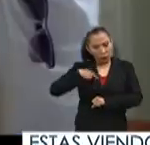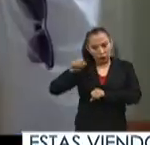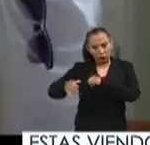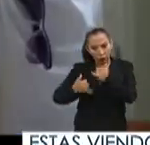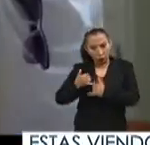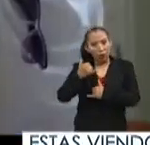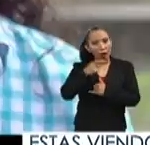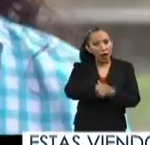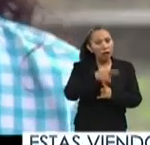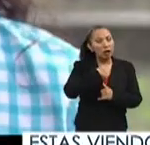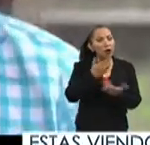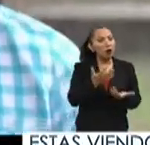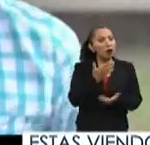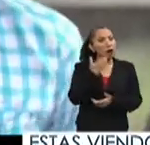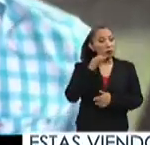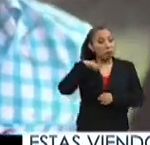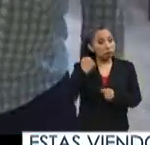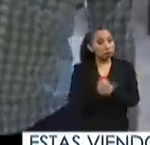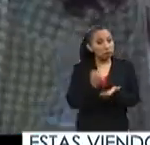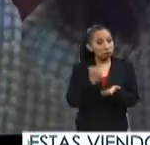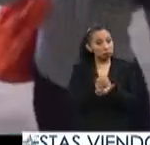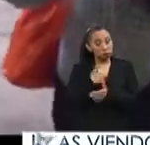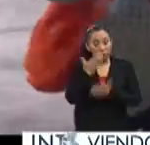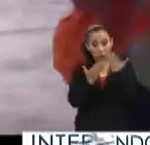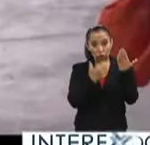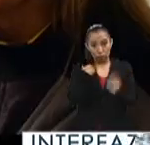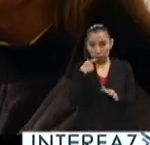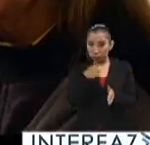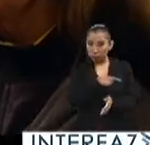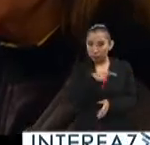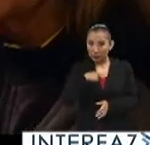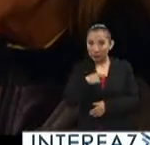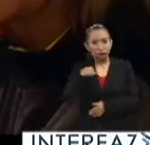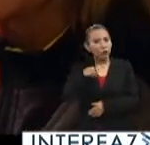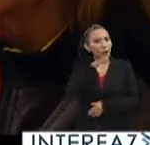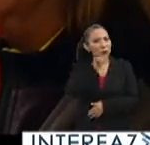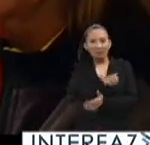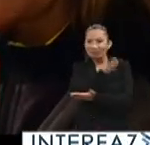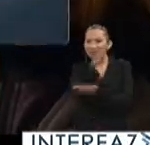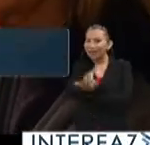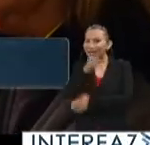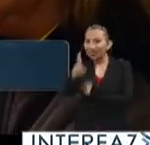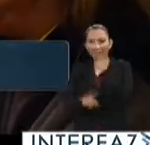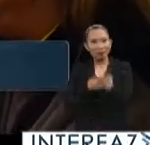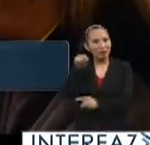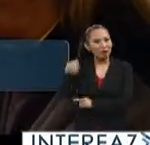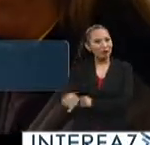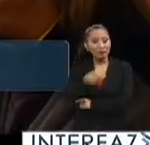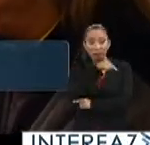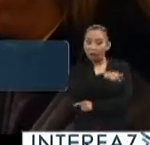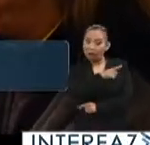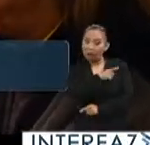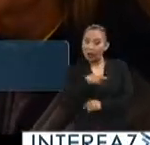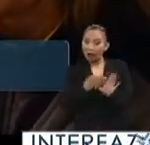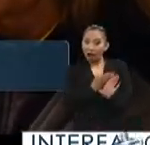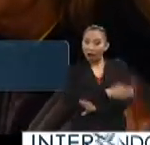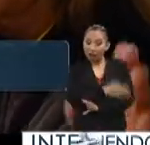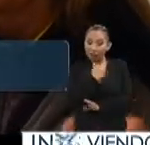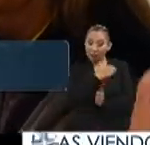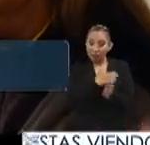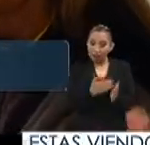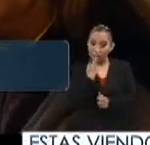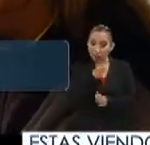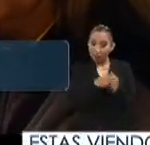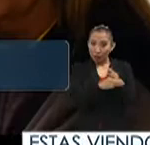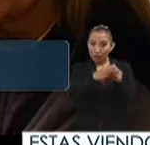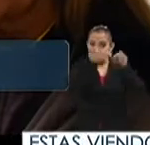cancha, pista y campo, exigencia y constancia en los estudios. Tú no puedes asistir a este tipo de eventos si tú no tienes la mitad de